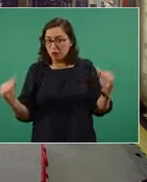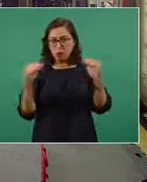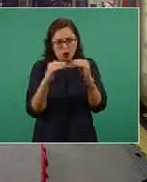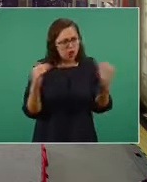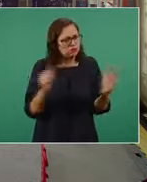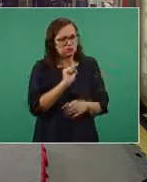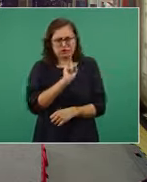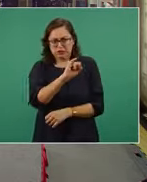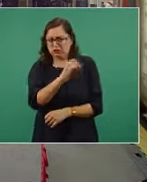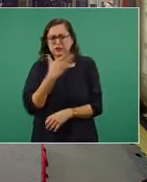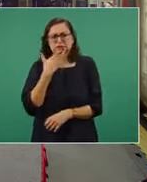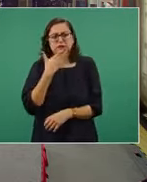el amparo para el Estado de Veracruz